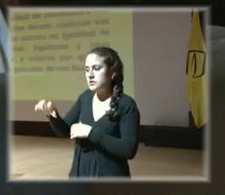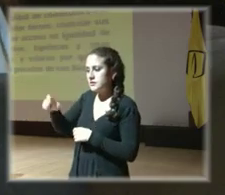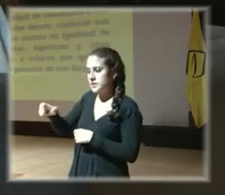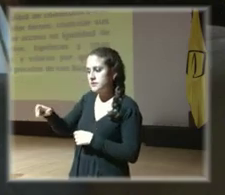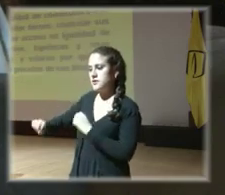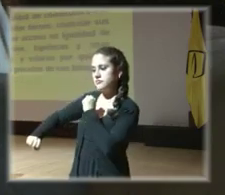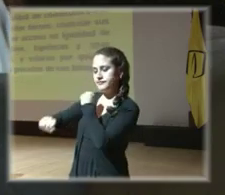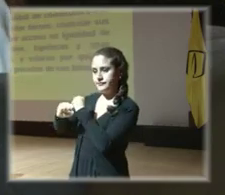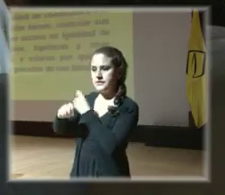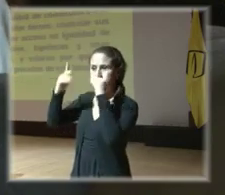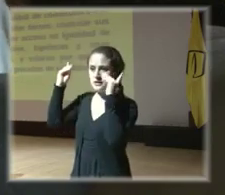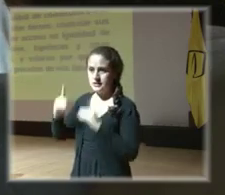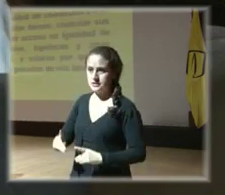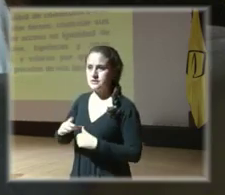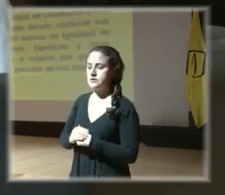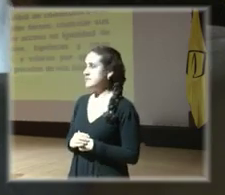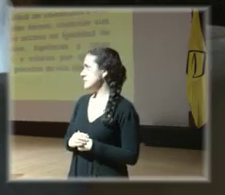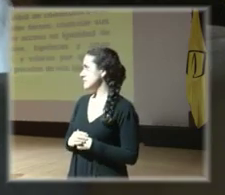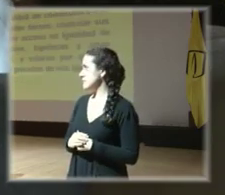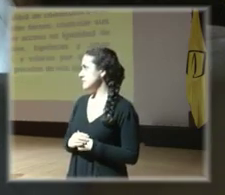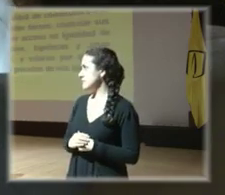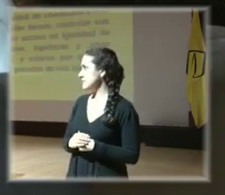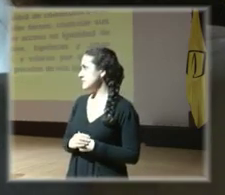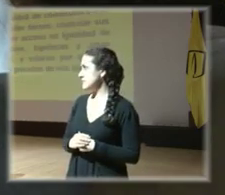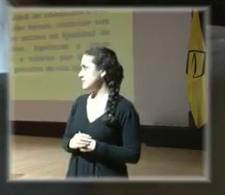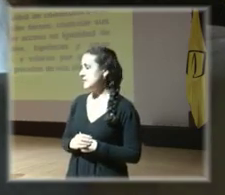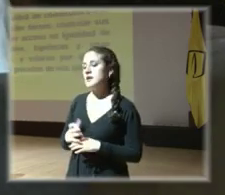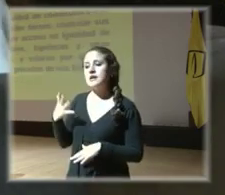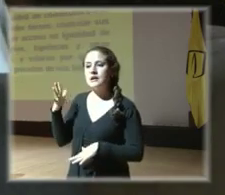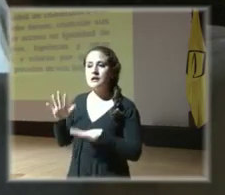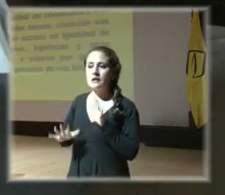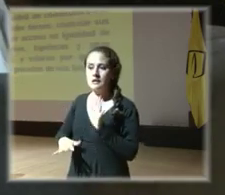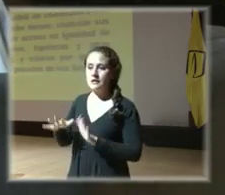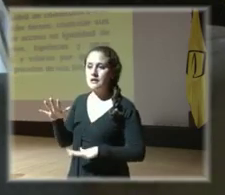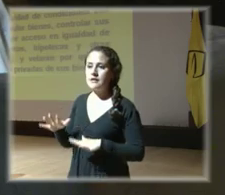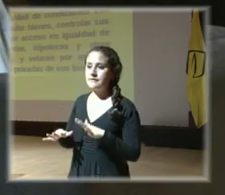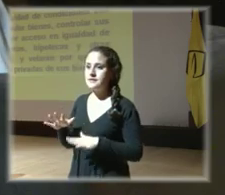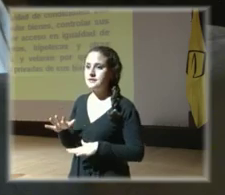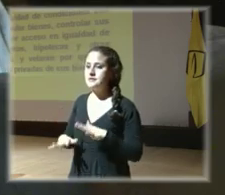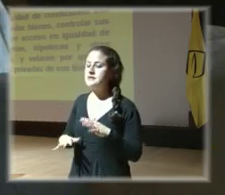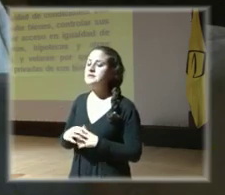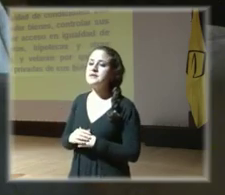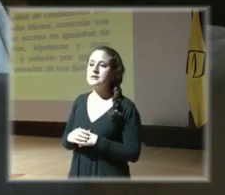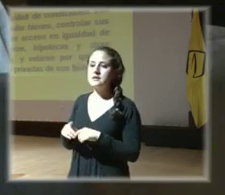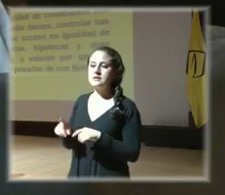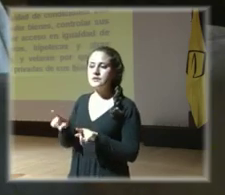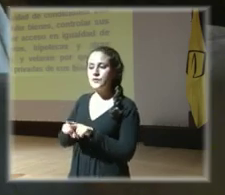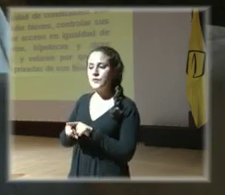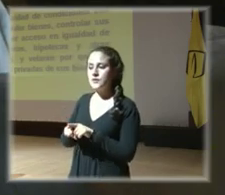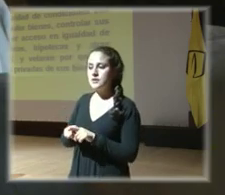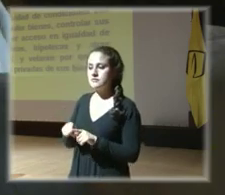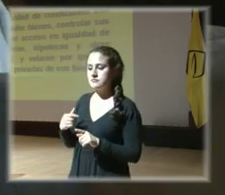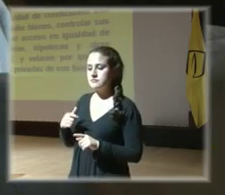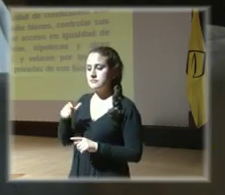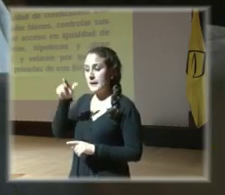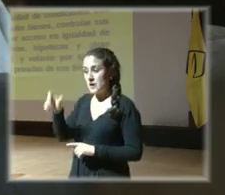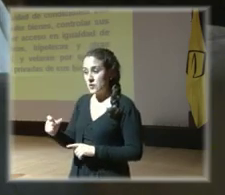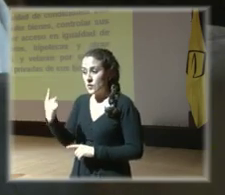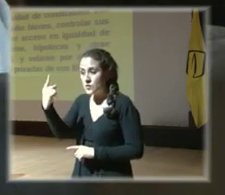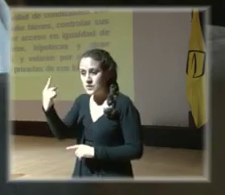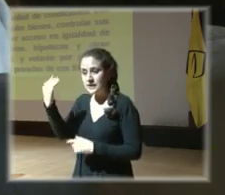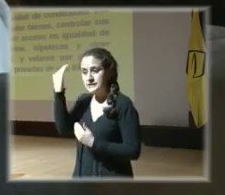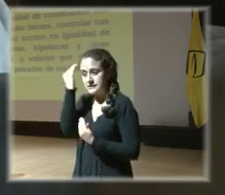decisiones. Entonces, a veces es simplemente como tener a alguien con una